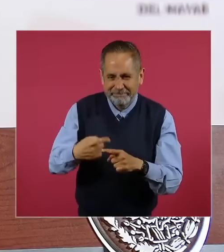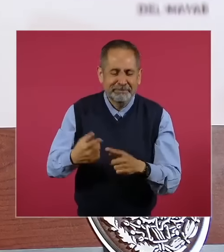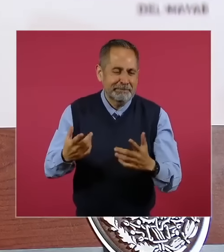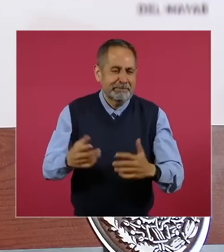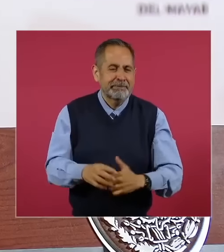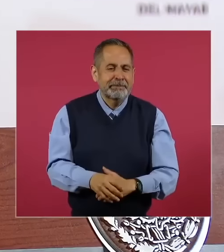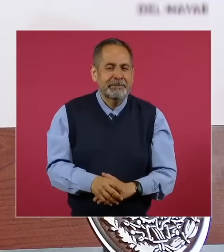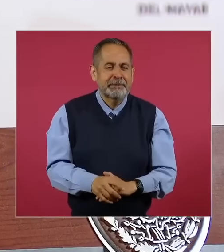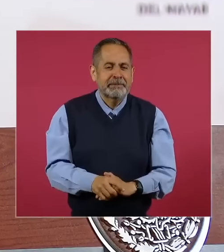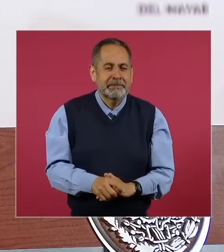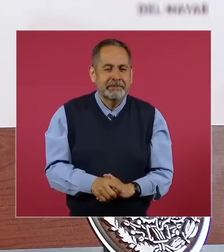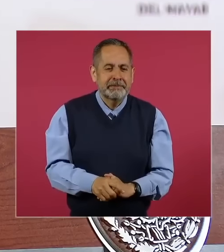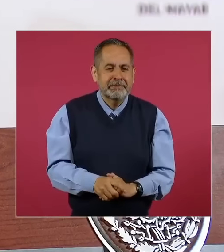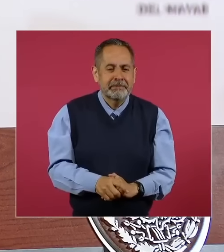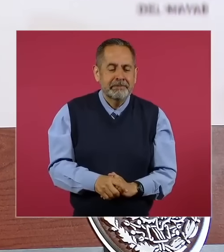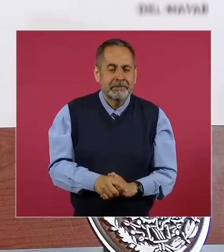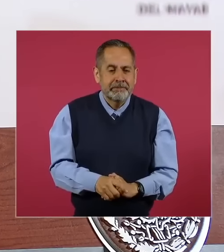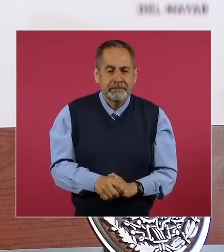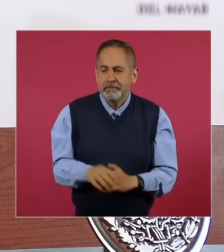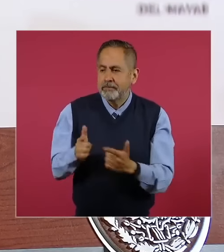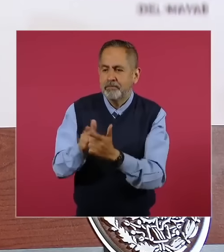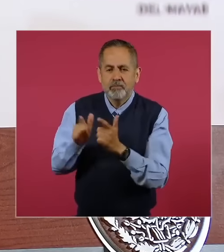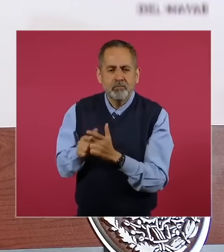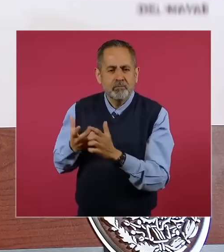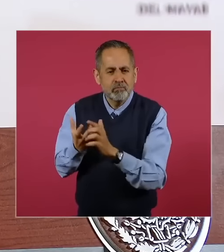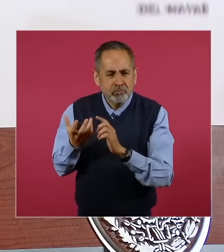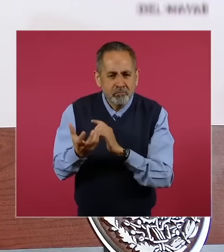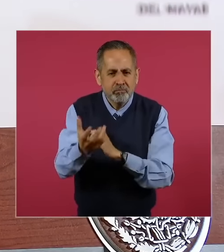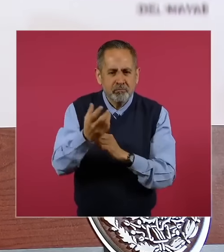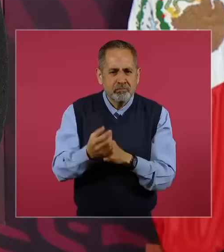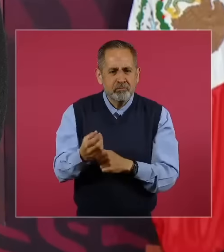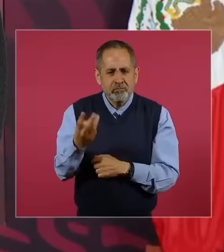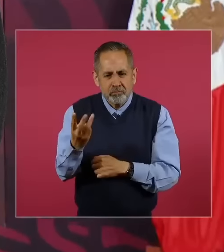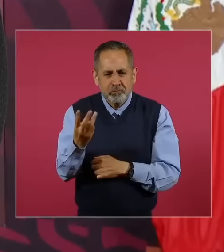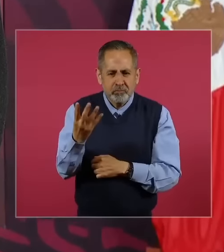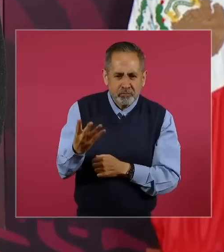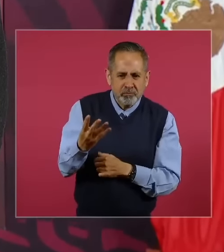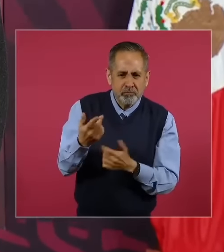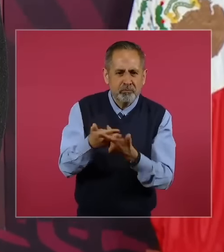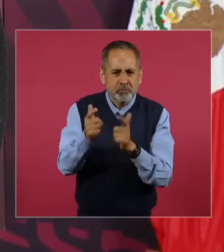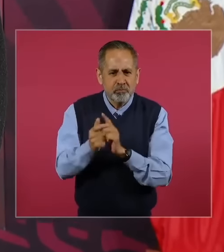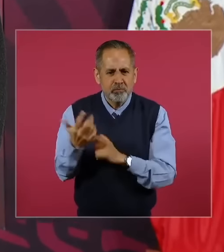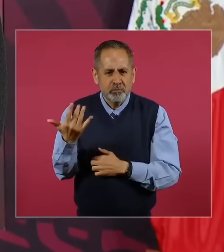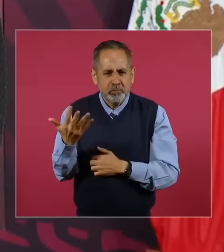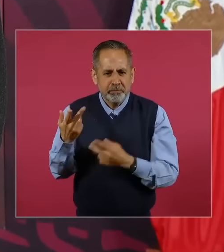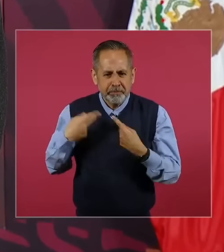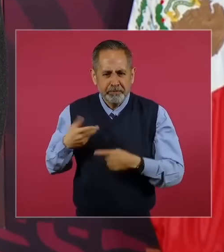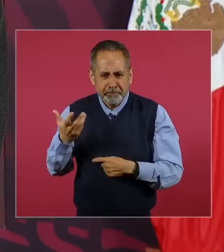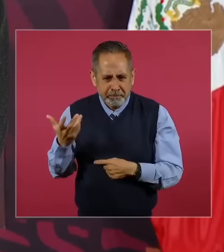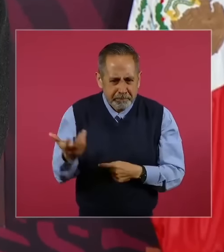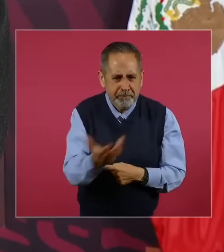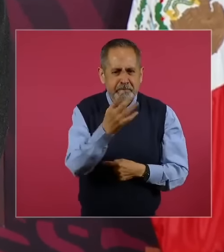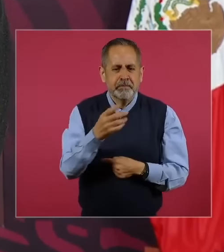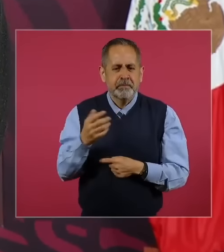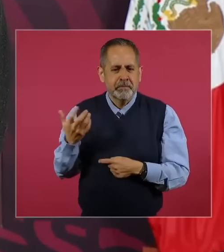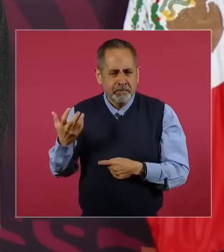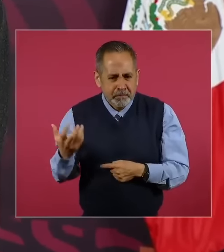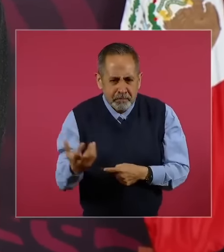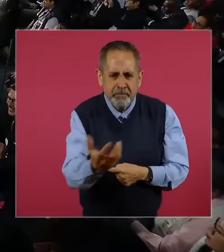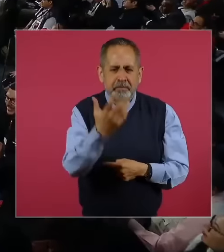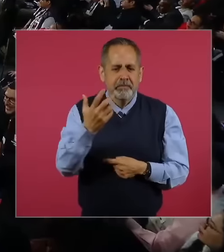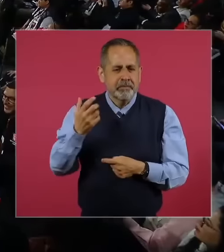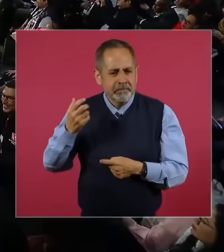y vamos por grupos de 3-4 grupos de 50 para que se